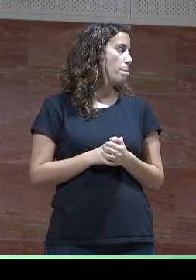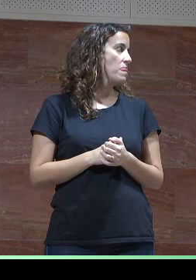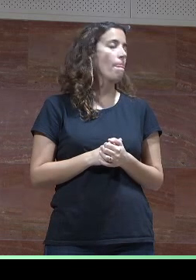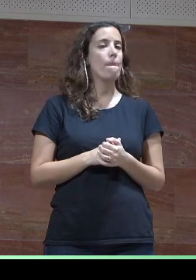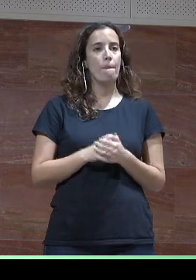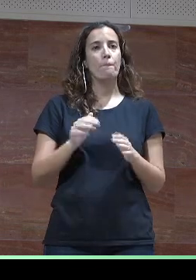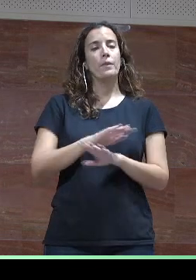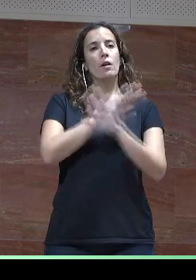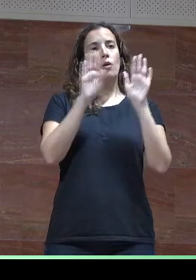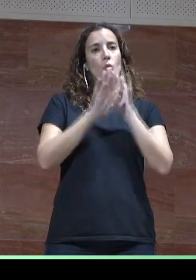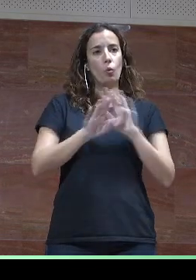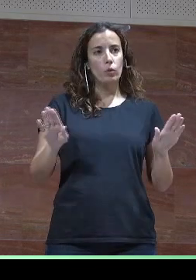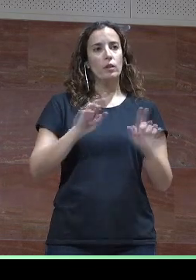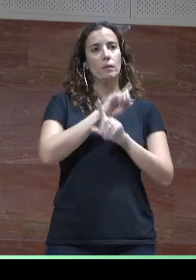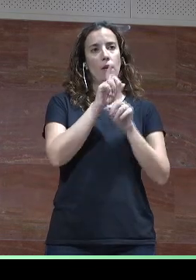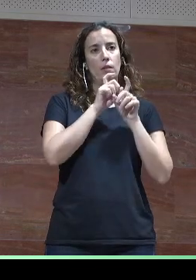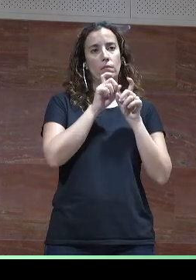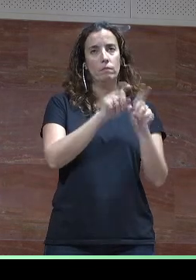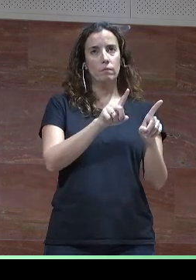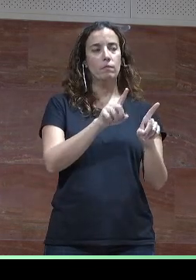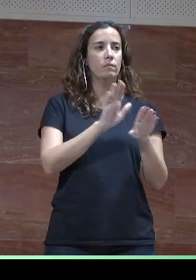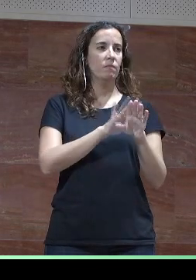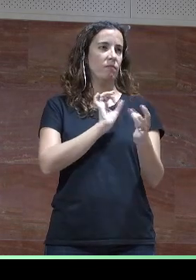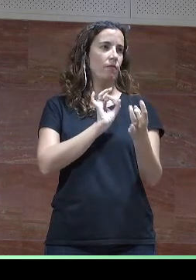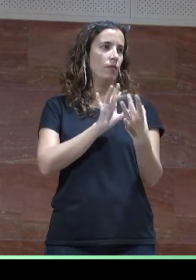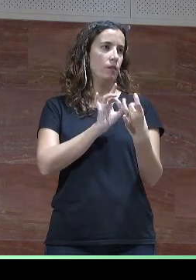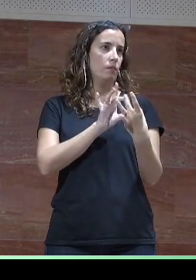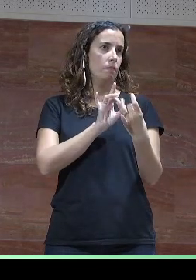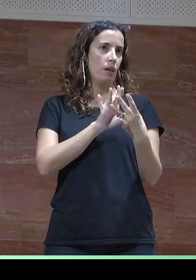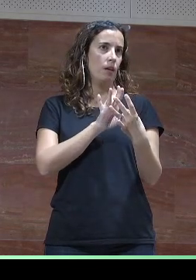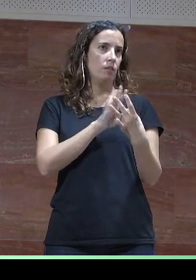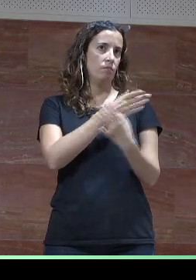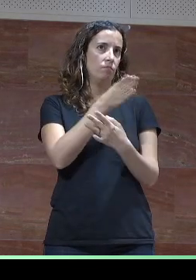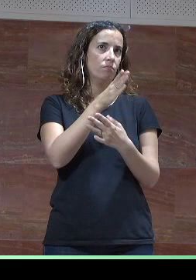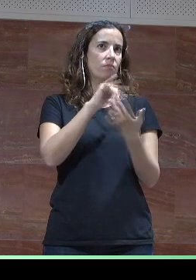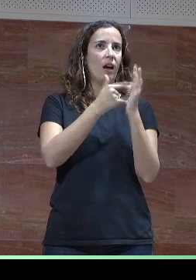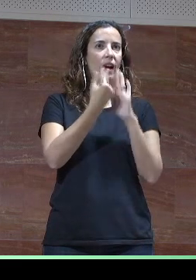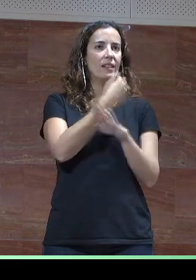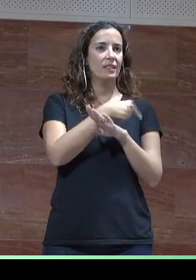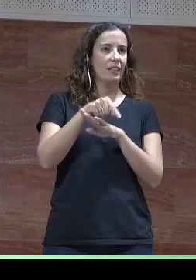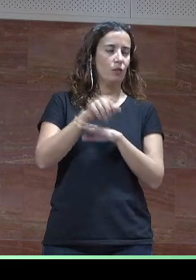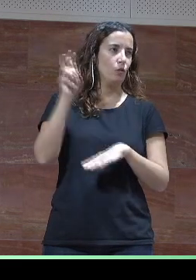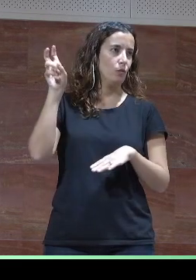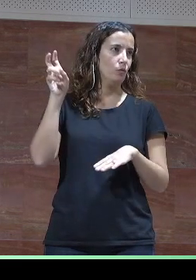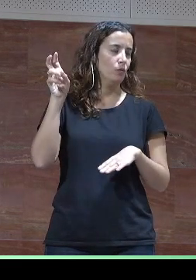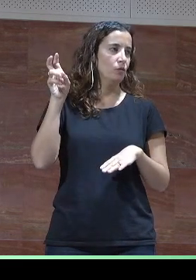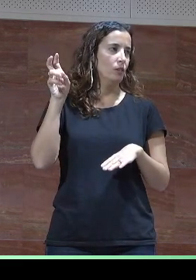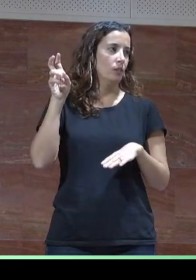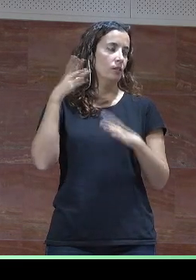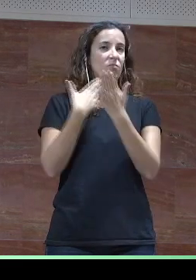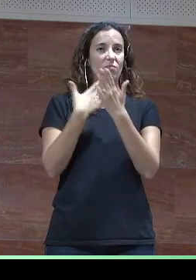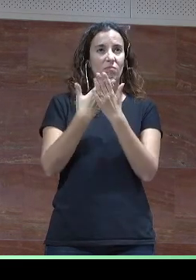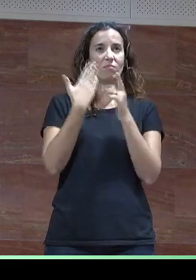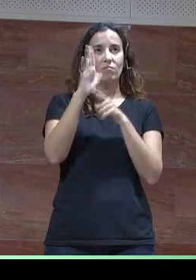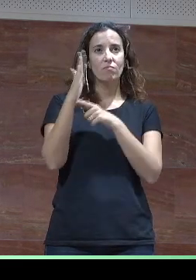Ahora, como última pregunta, y para plantear un feedback con los arquitectos que nos han venido aquí trayéndonos, bueno, nos han mostrado una